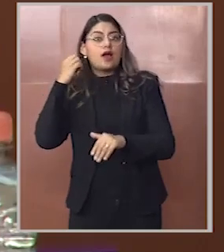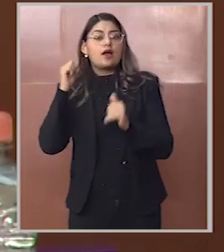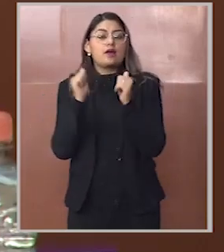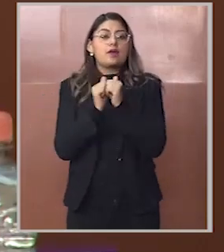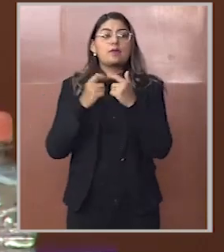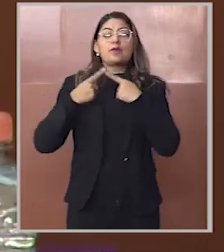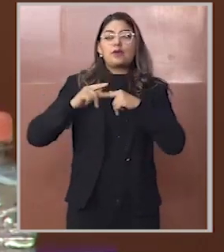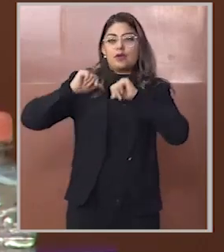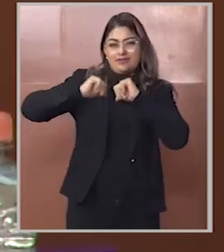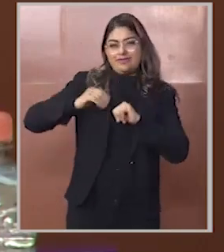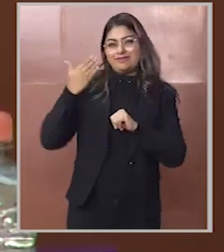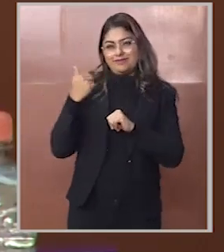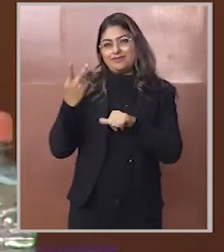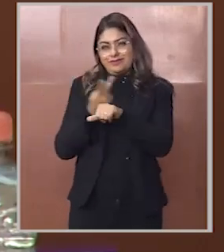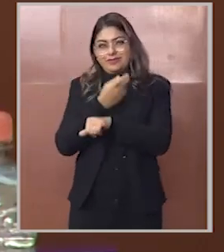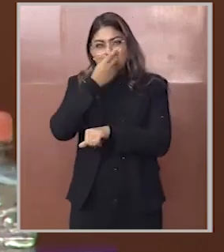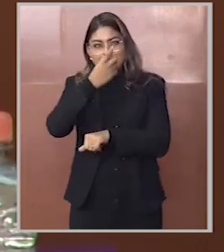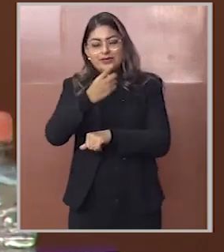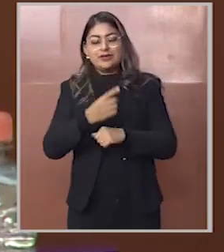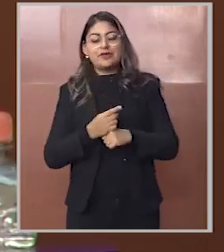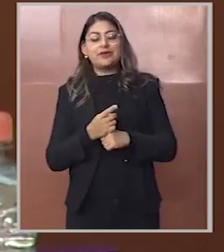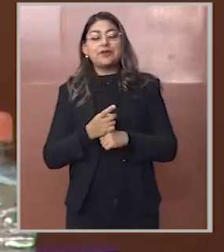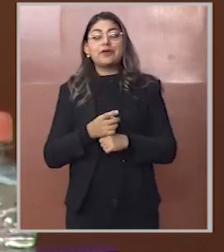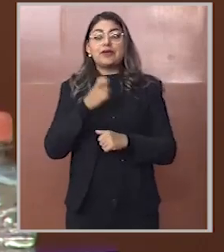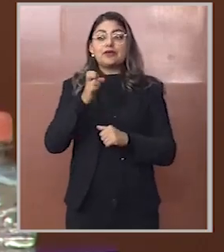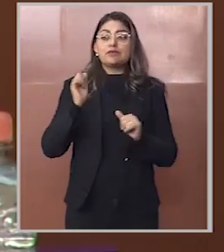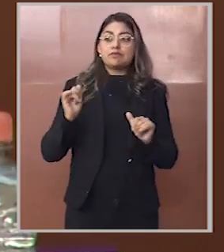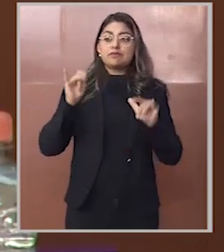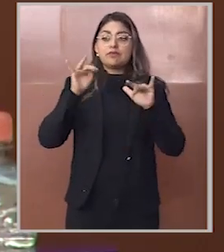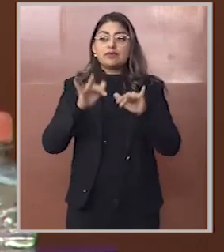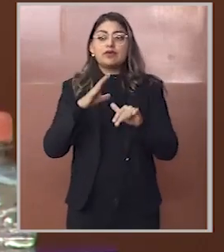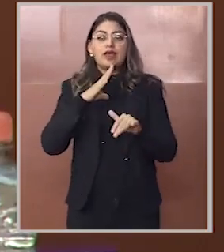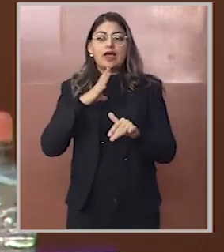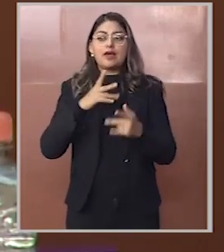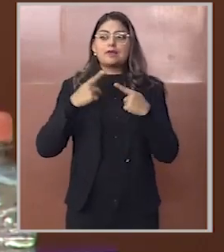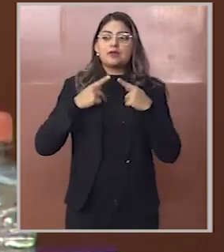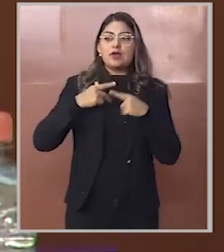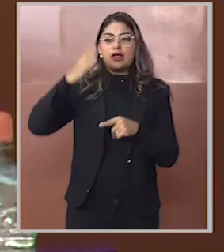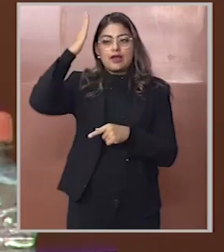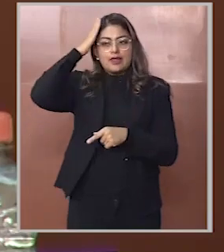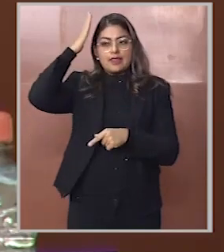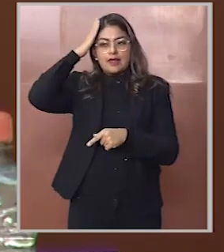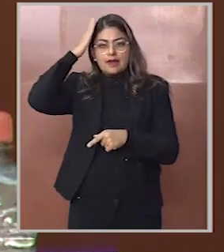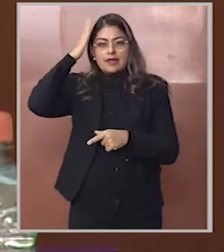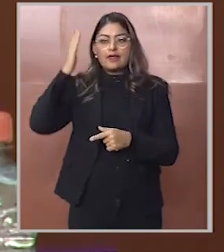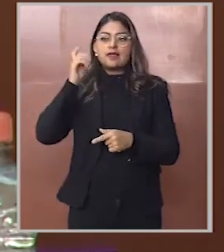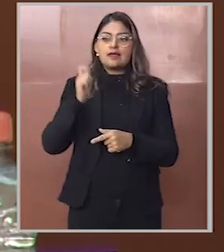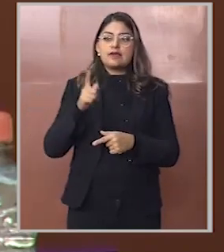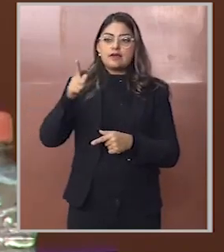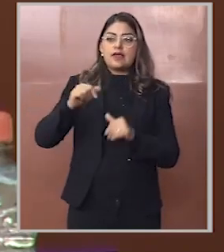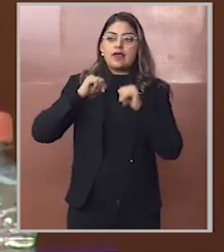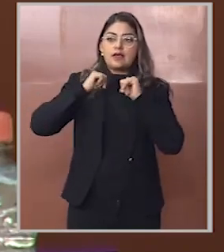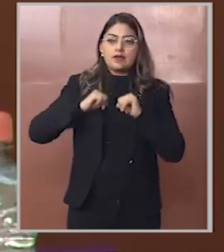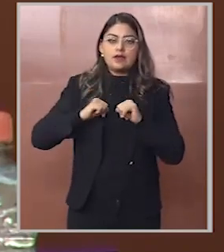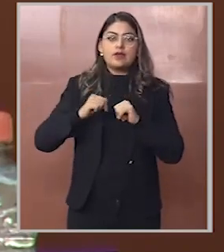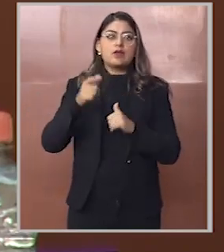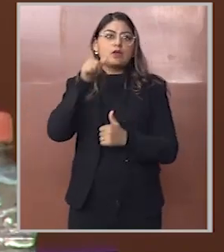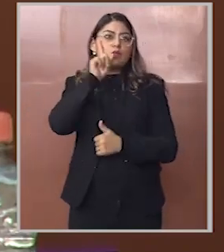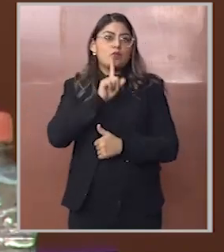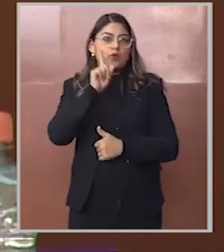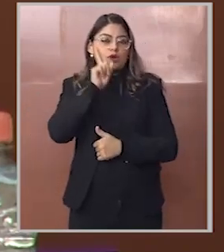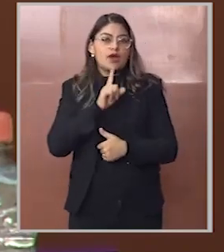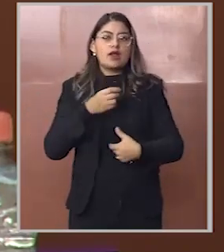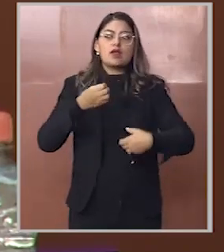que quiero decir que a este encuentro fueron lideresas comunitarias fue fueron autoridades mujeres que han sido juezas eh